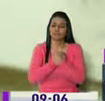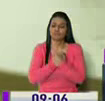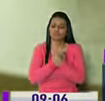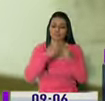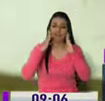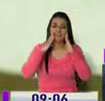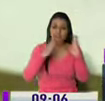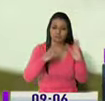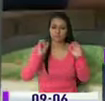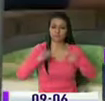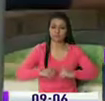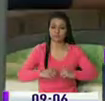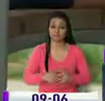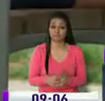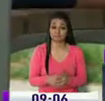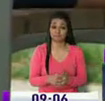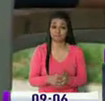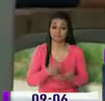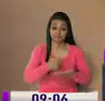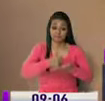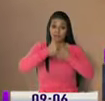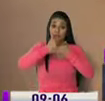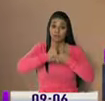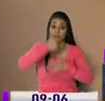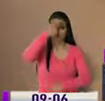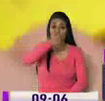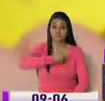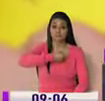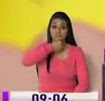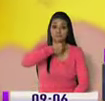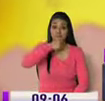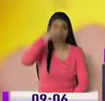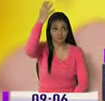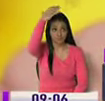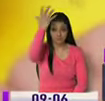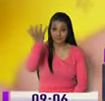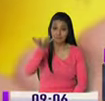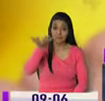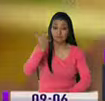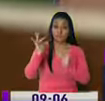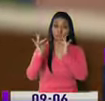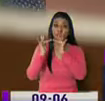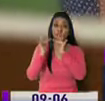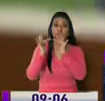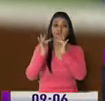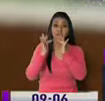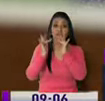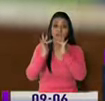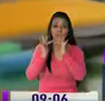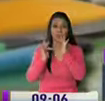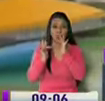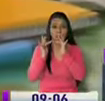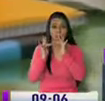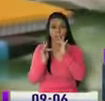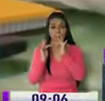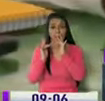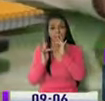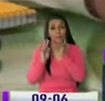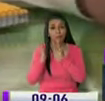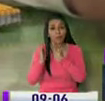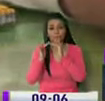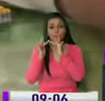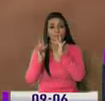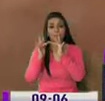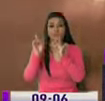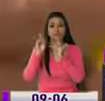queridos, útiles, esto permite que haya conexiones neurológicas y no se mueran tantas células tan rápido.